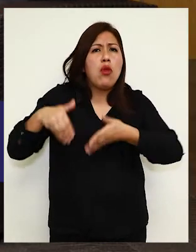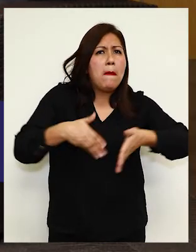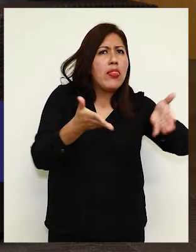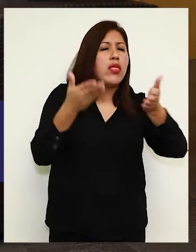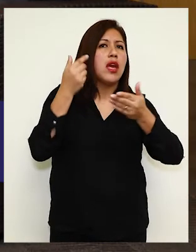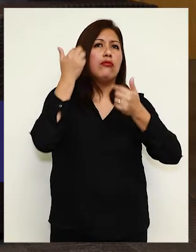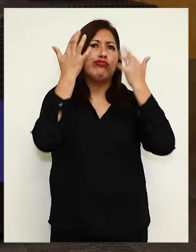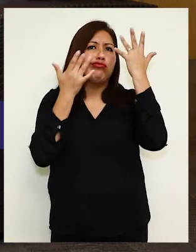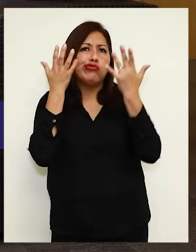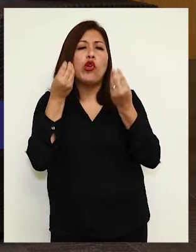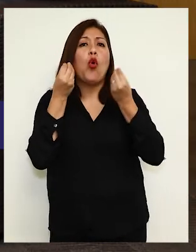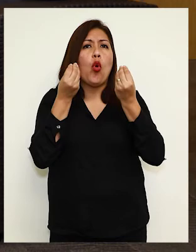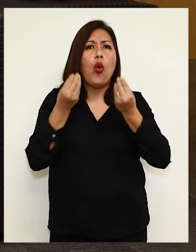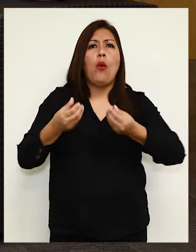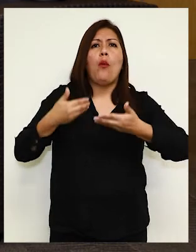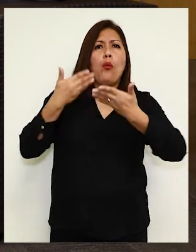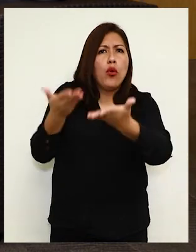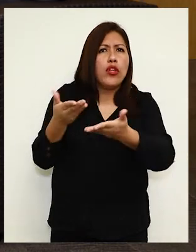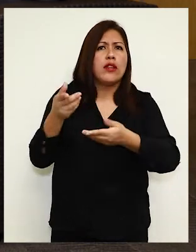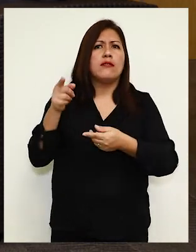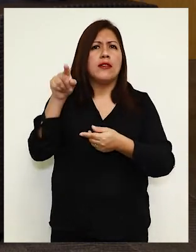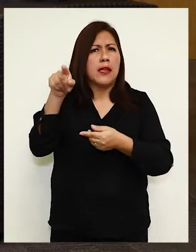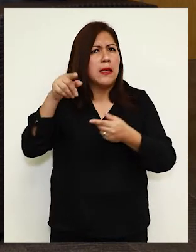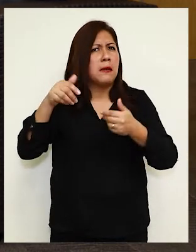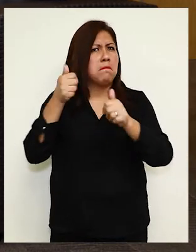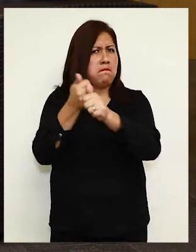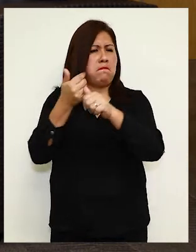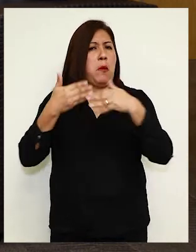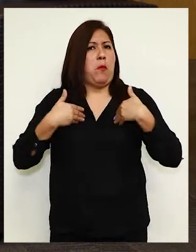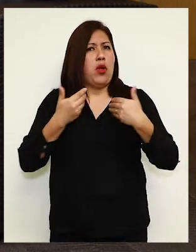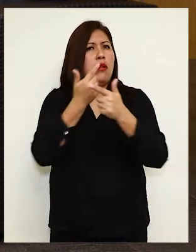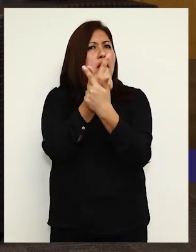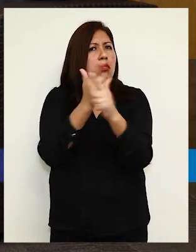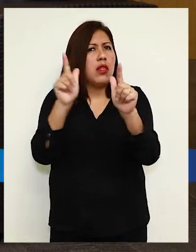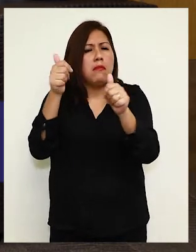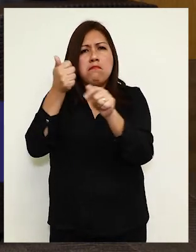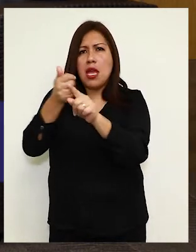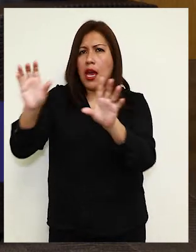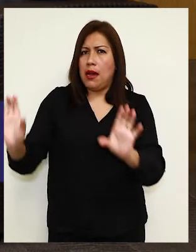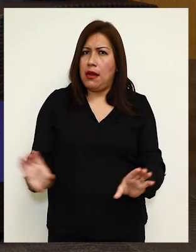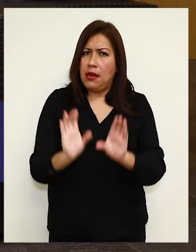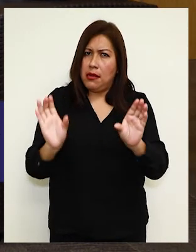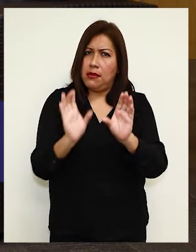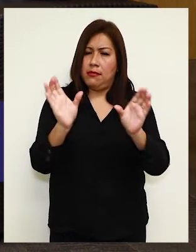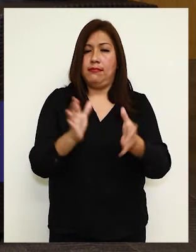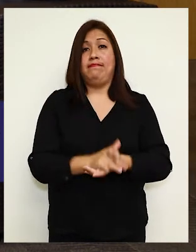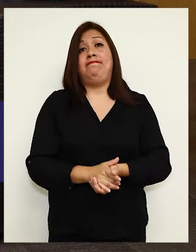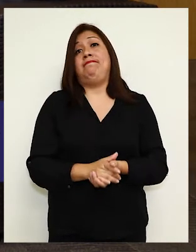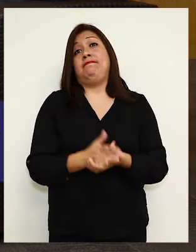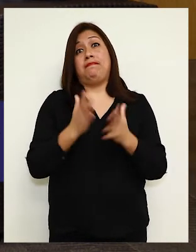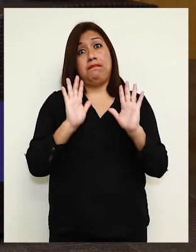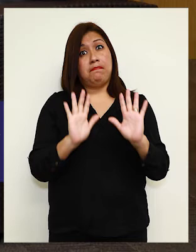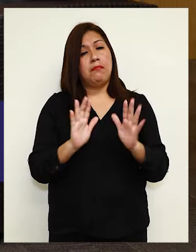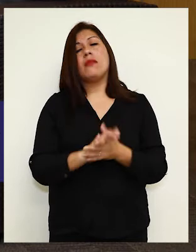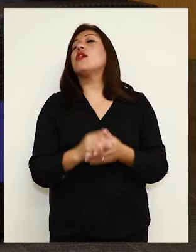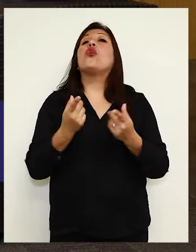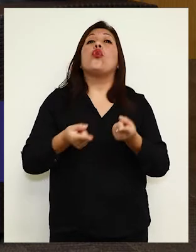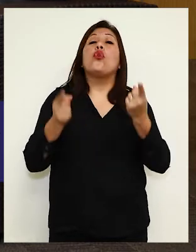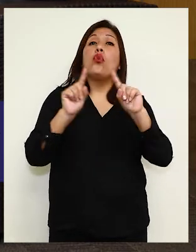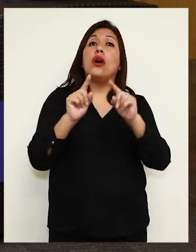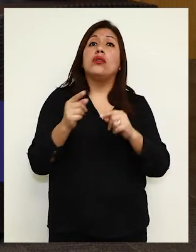la misma gestión que una persona sin discapacidad. Sin embargo, cuando no se cubren estas barreras, cuando